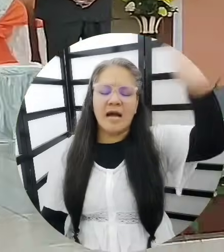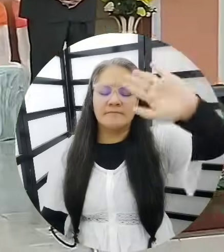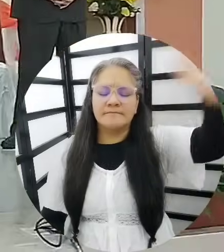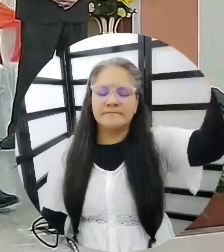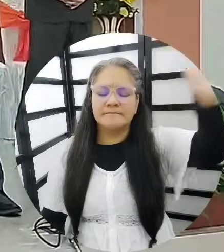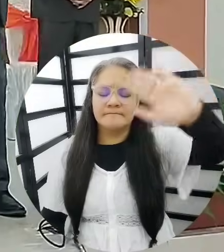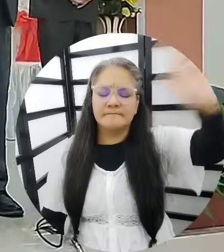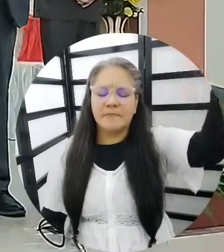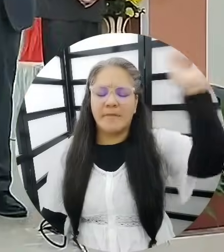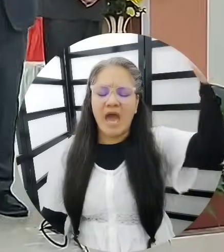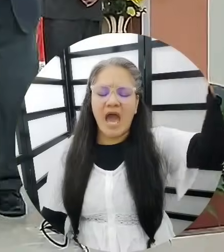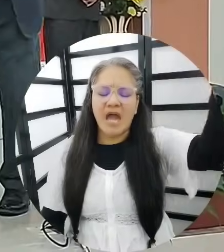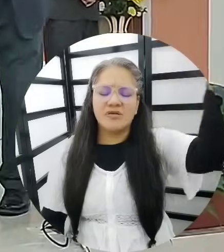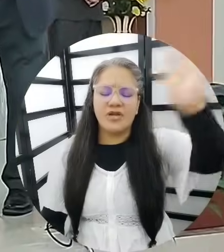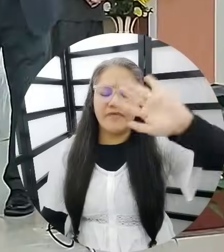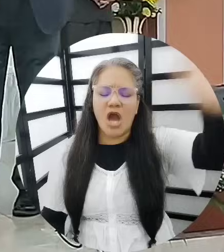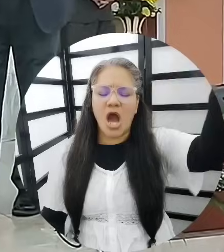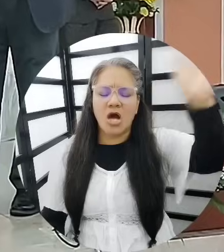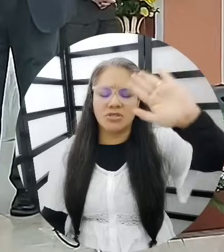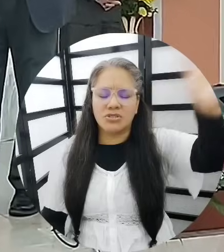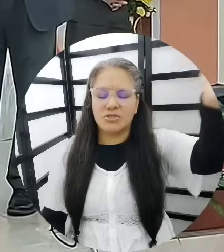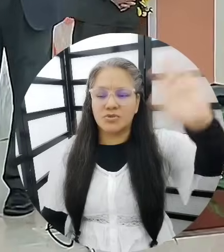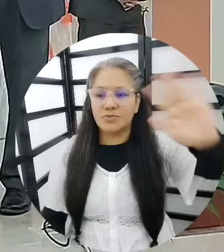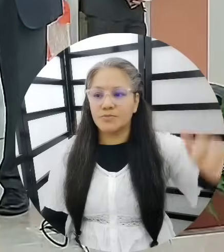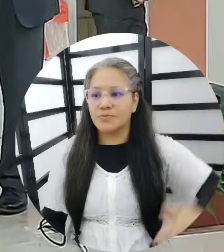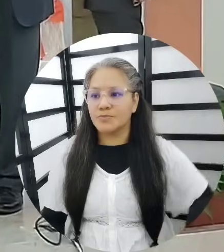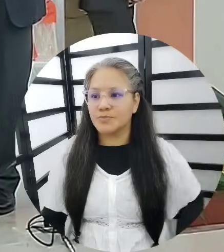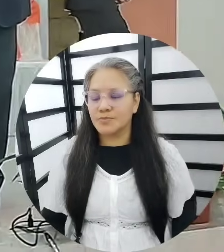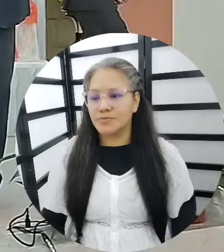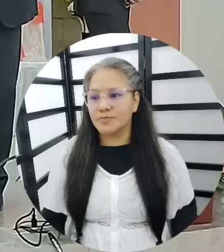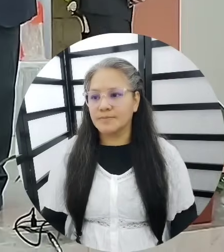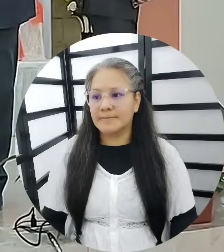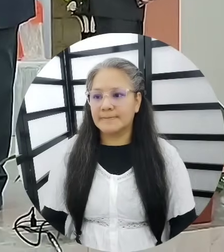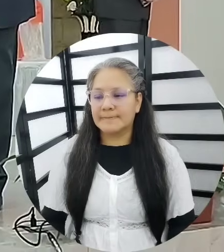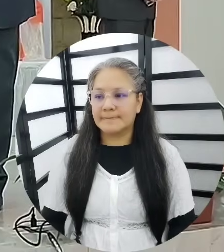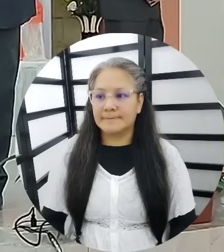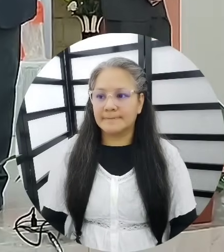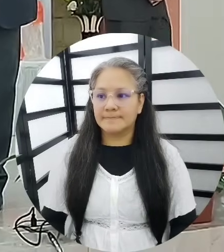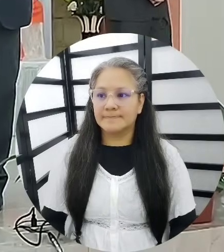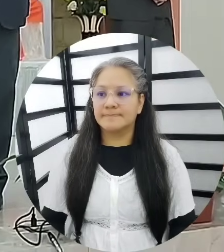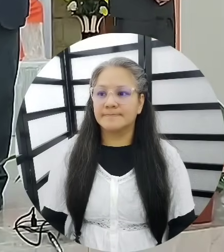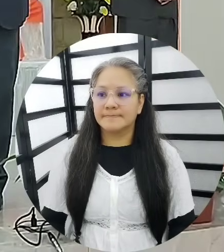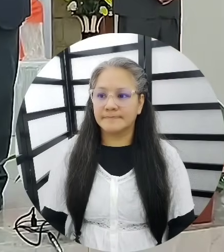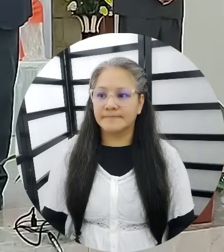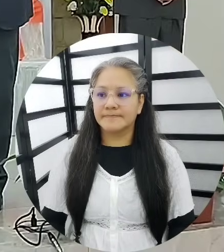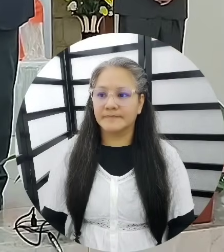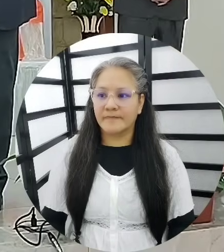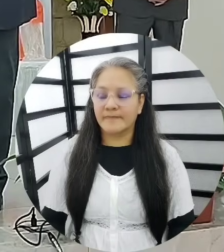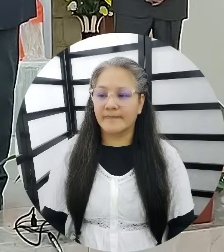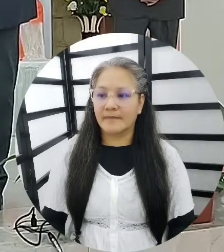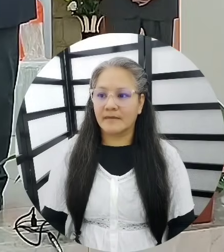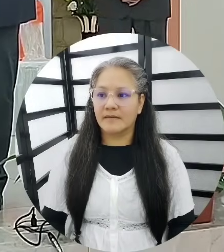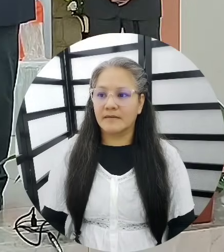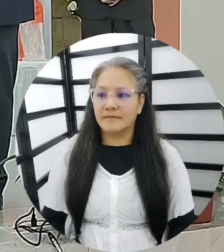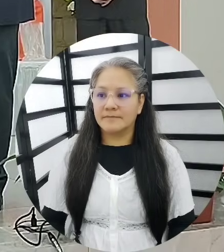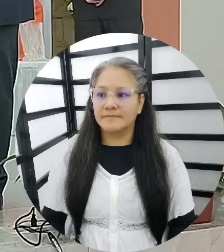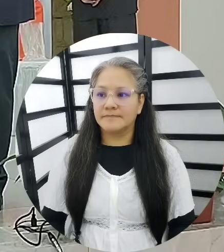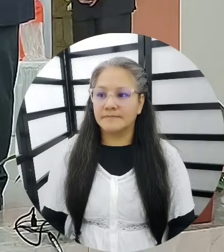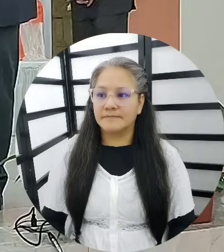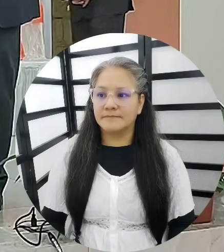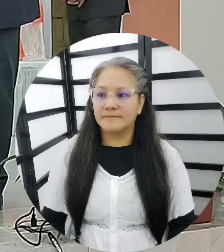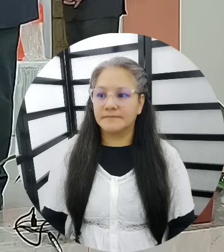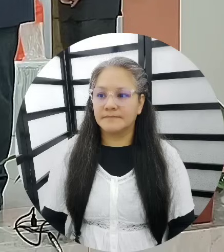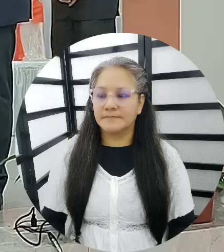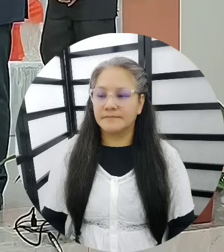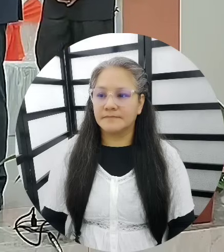¡Aleluya! ¡Cristo vive! ¡Oh, gloria a Dios! Hay que seguir adelante, porque todavía hay mucho